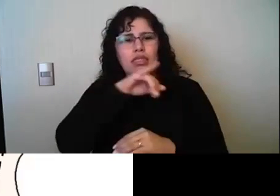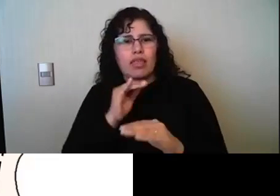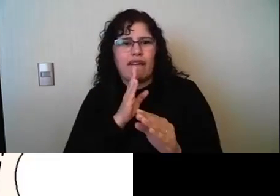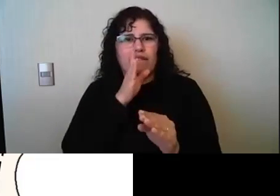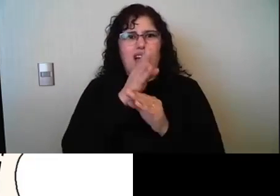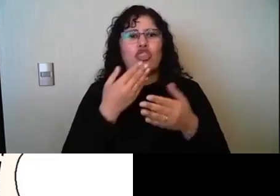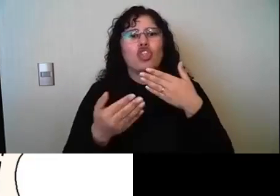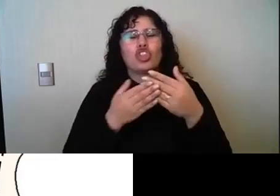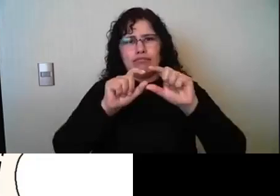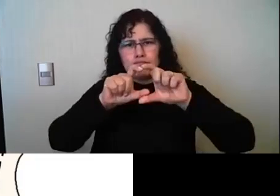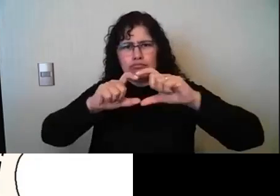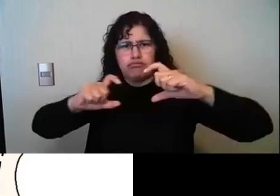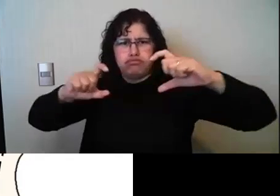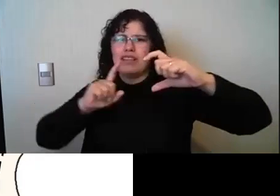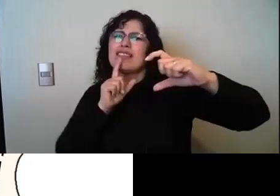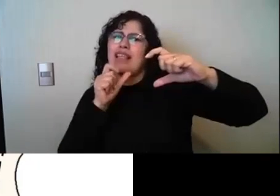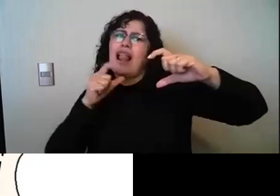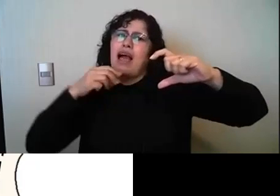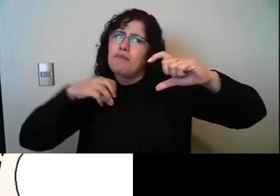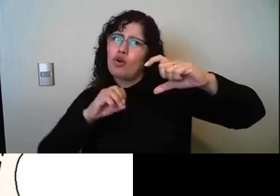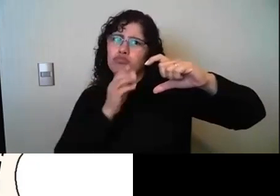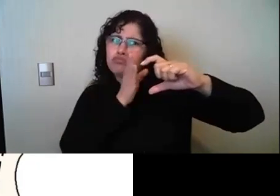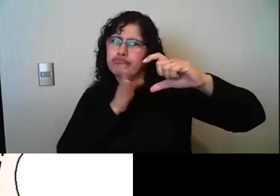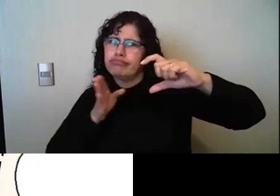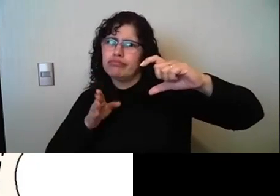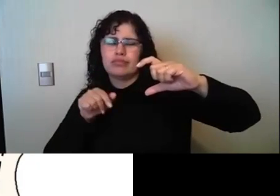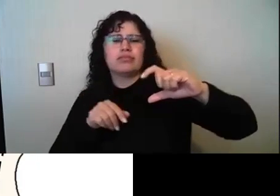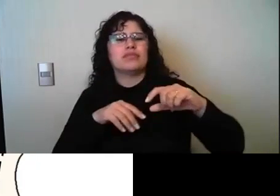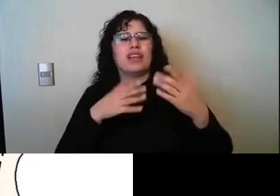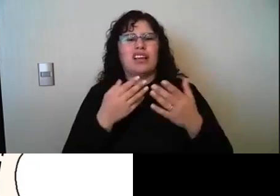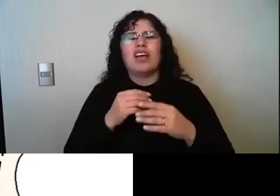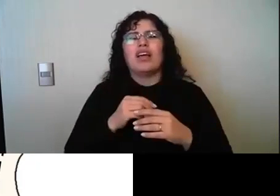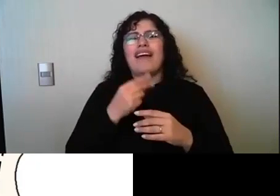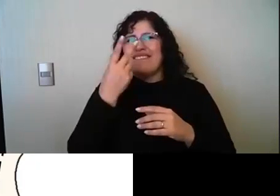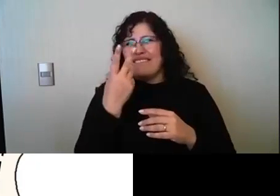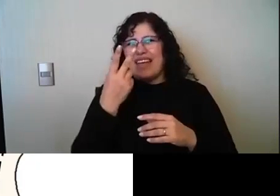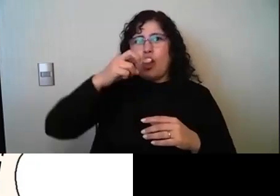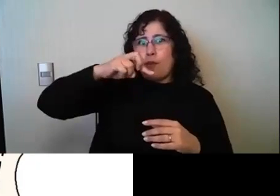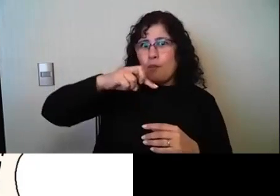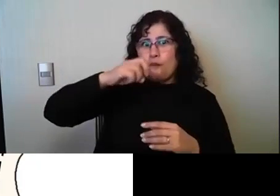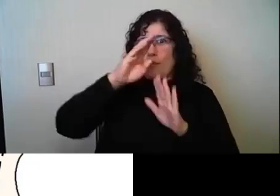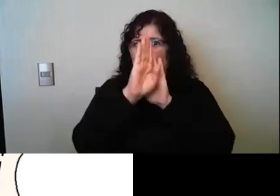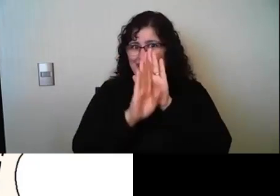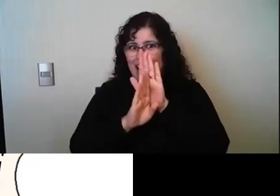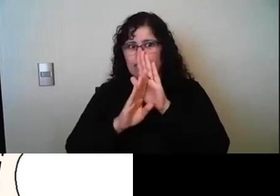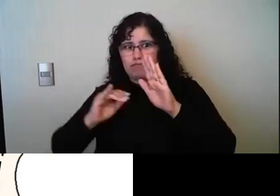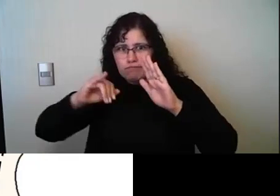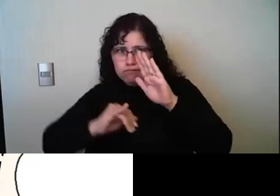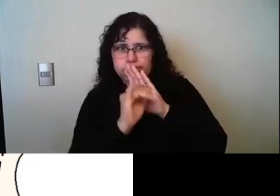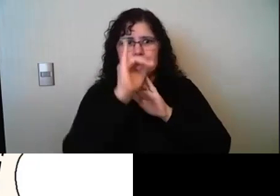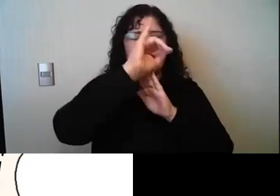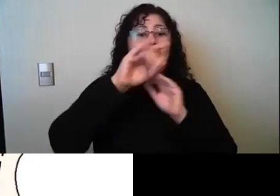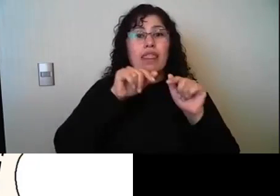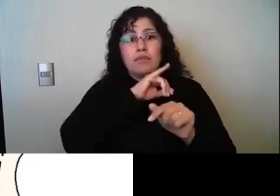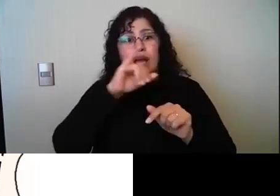tálamo. Recuerden que es el núcleo ventro-posteromedial del tálamo. Por tanto, además del gusto, está recibiendo